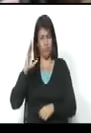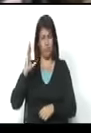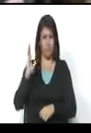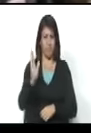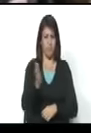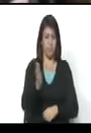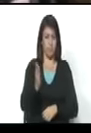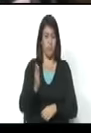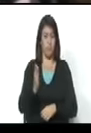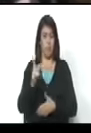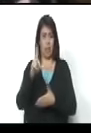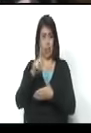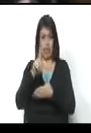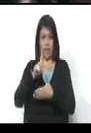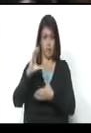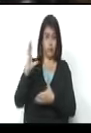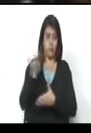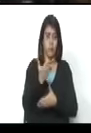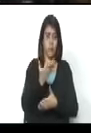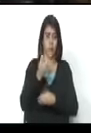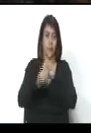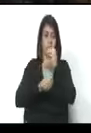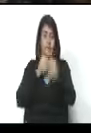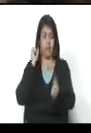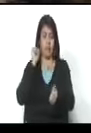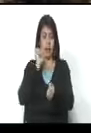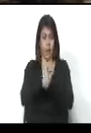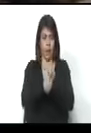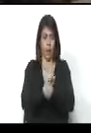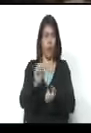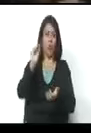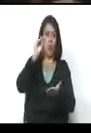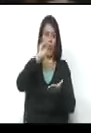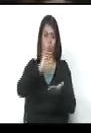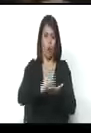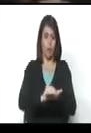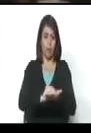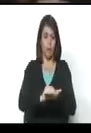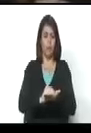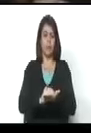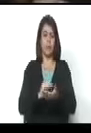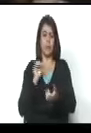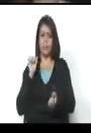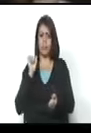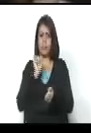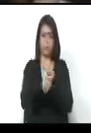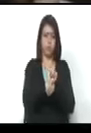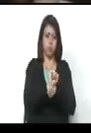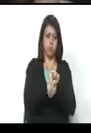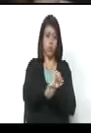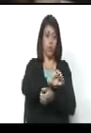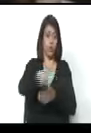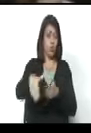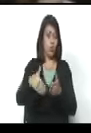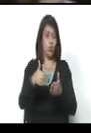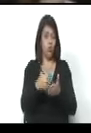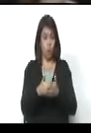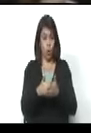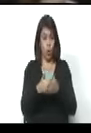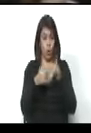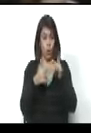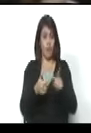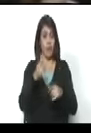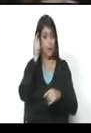Estaba condenada a ser esclavizada nuevamente, el ALCA. Todo lo que significaba